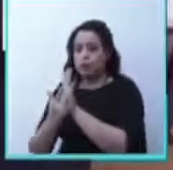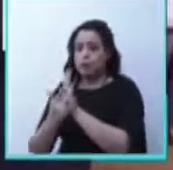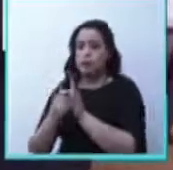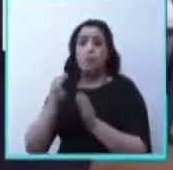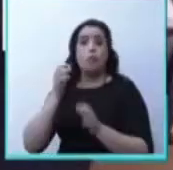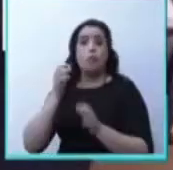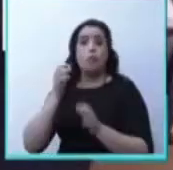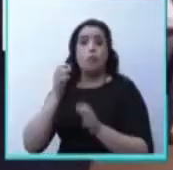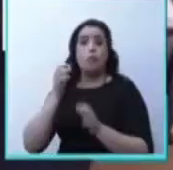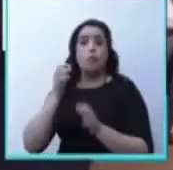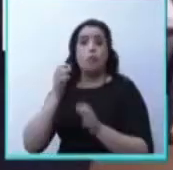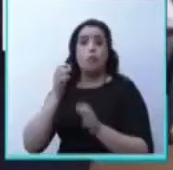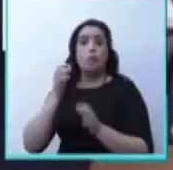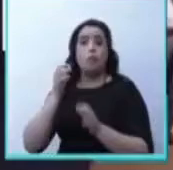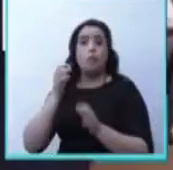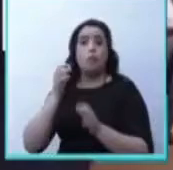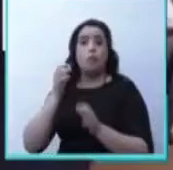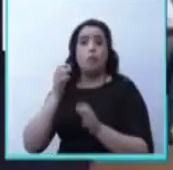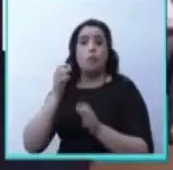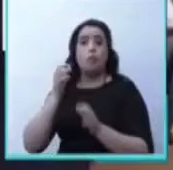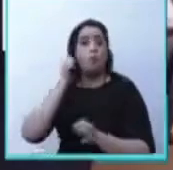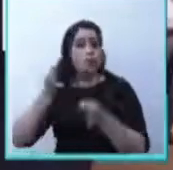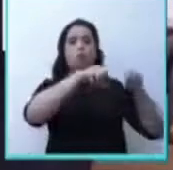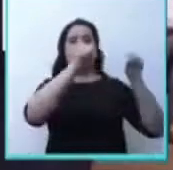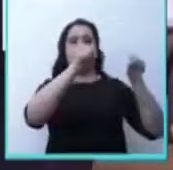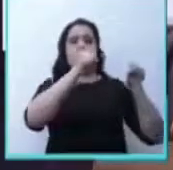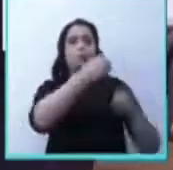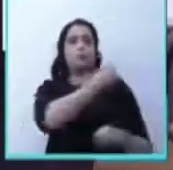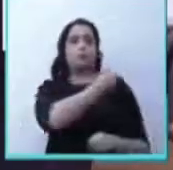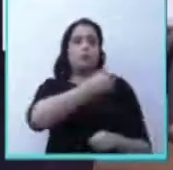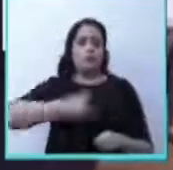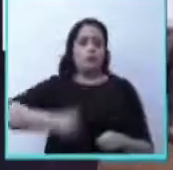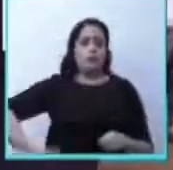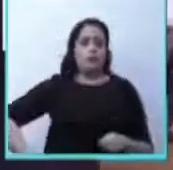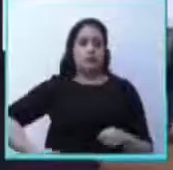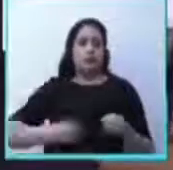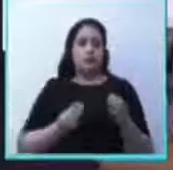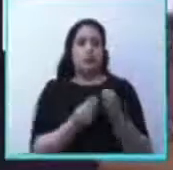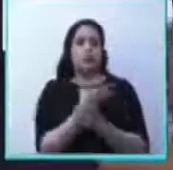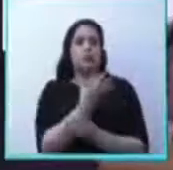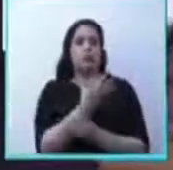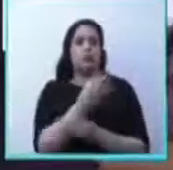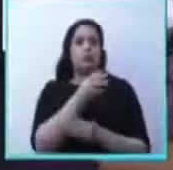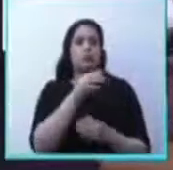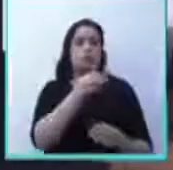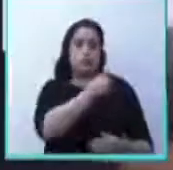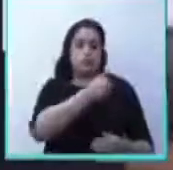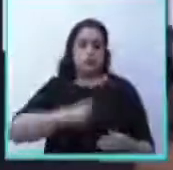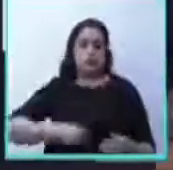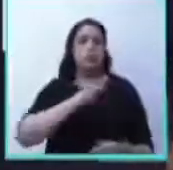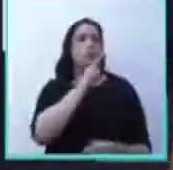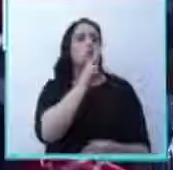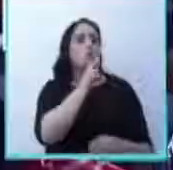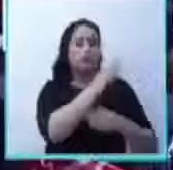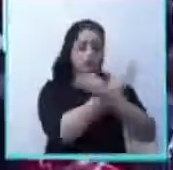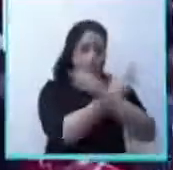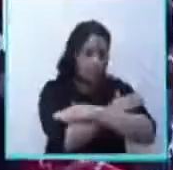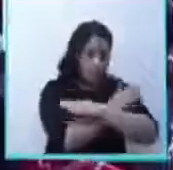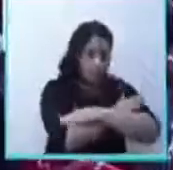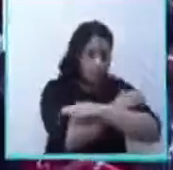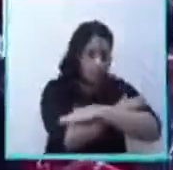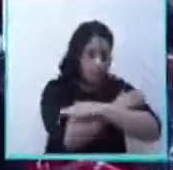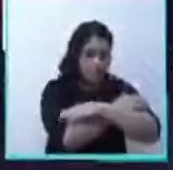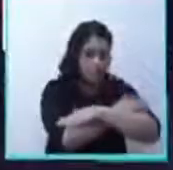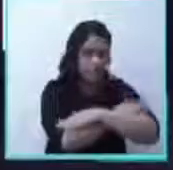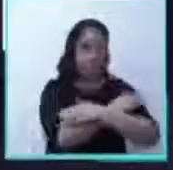cargo de su puesto como presidenta de la República de Honduras. Felicidades. La